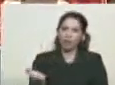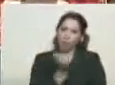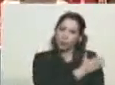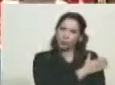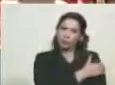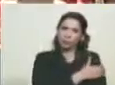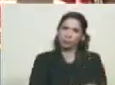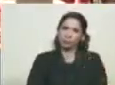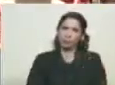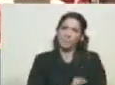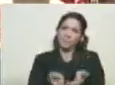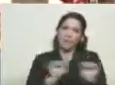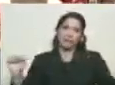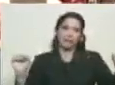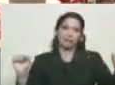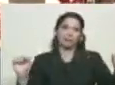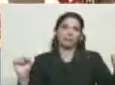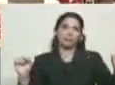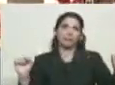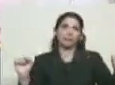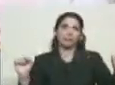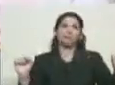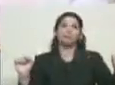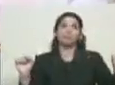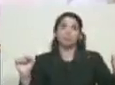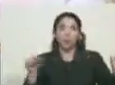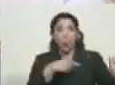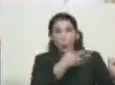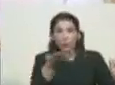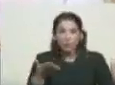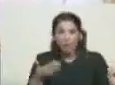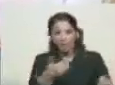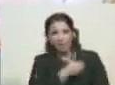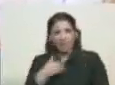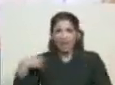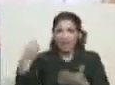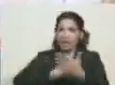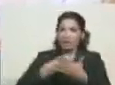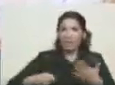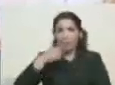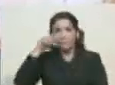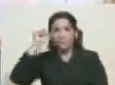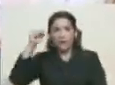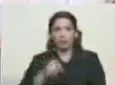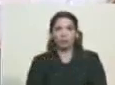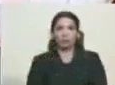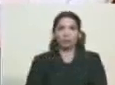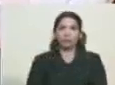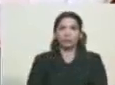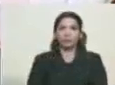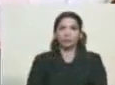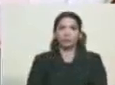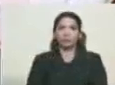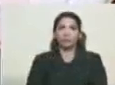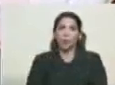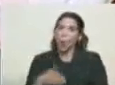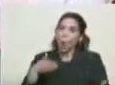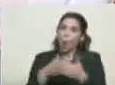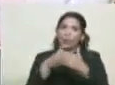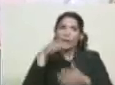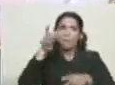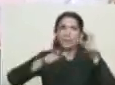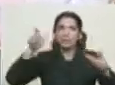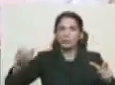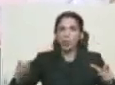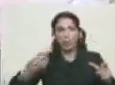Y ya basta. Intentaron contra Nicolás. Intentaron contra los que estaban allí. Han intentado